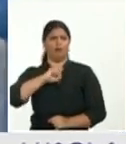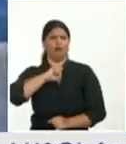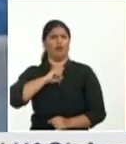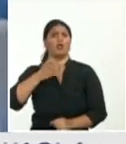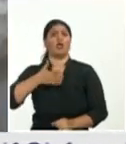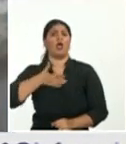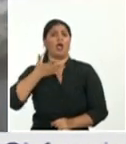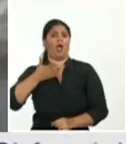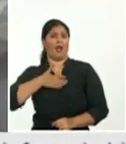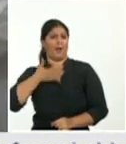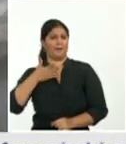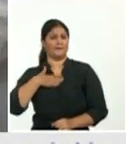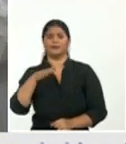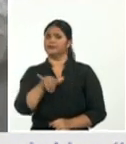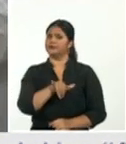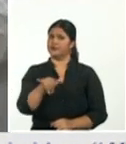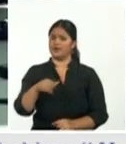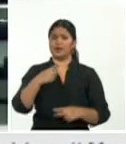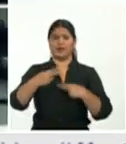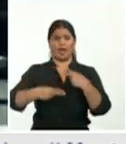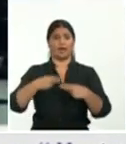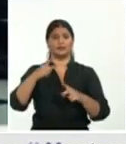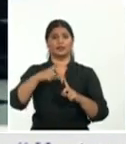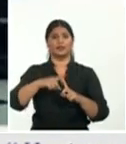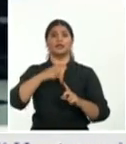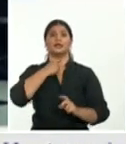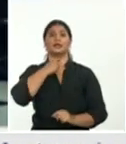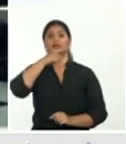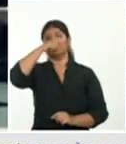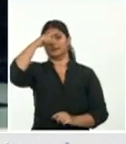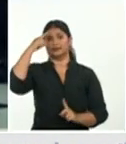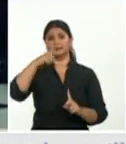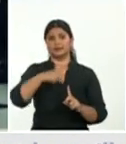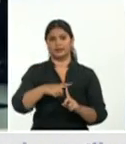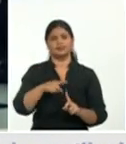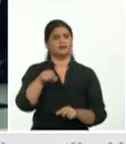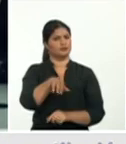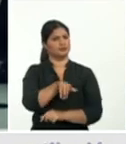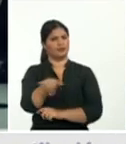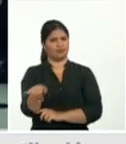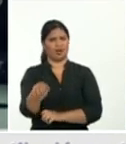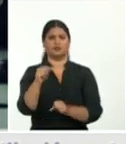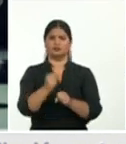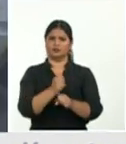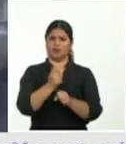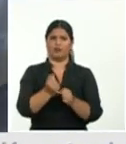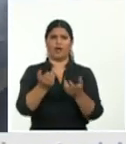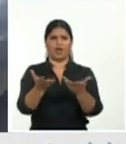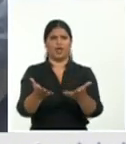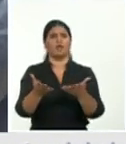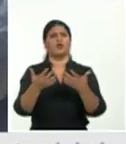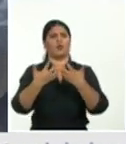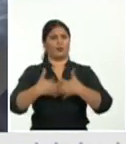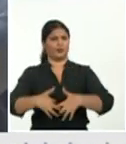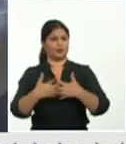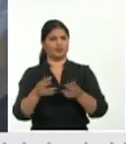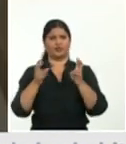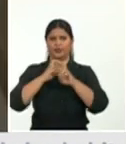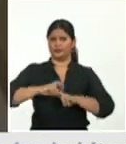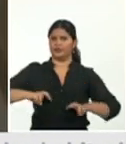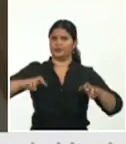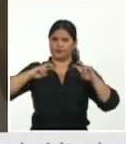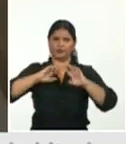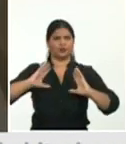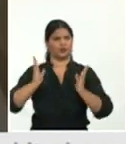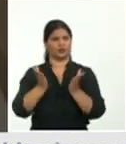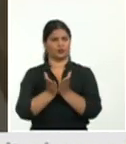en el procesamiento de las pruebas en reacción en cadena de la polimerasa, la cual son procesadas en el Laboratorio de Biología Molecular ubicado en